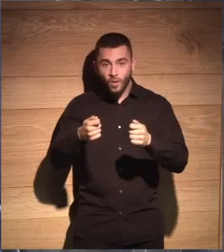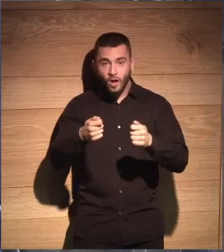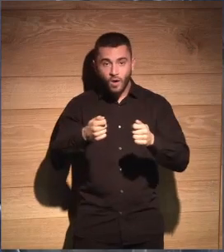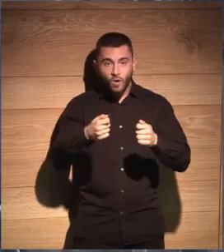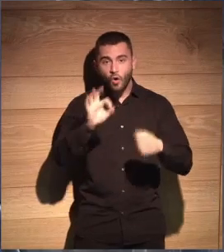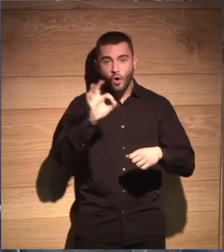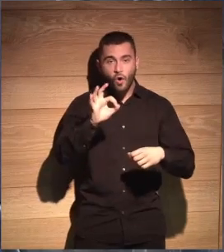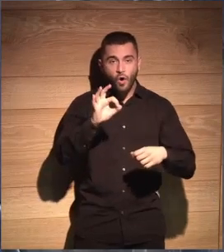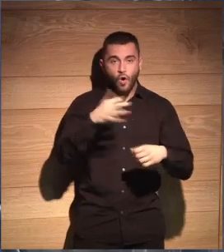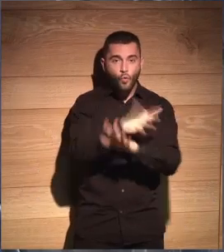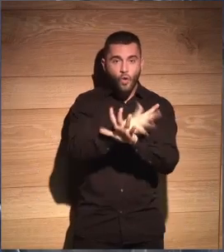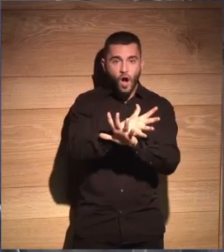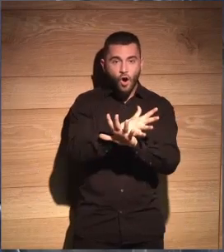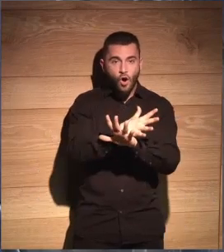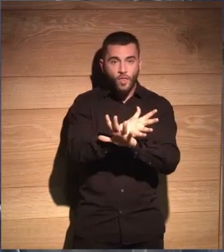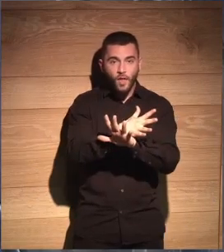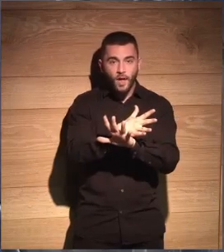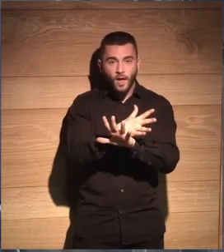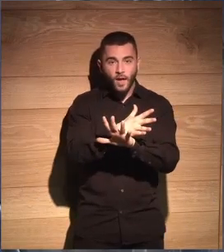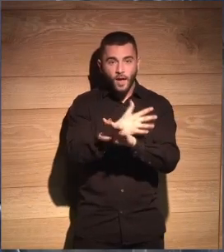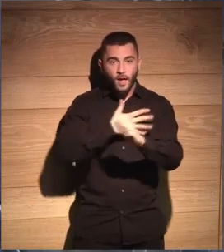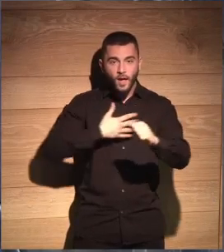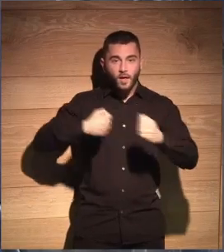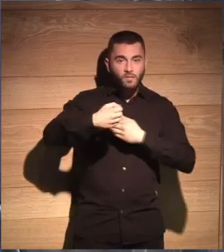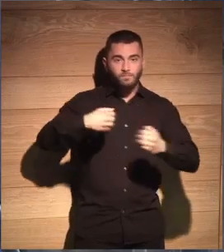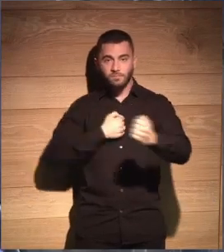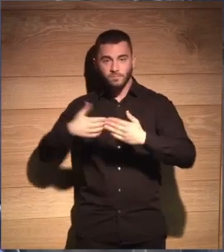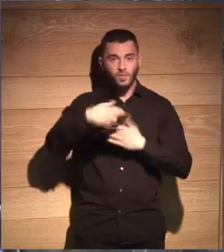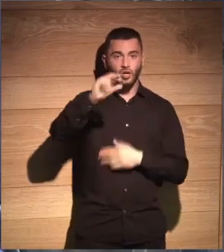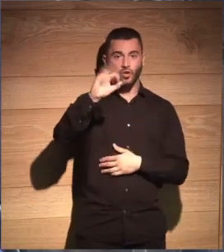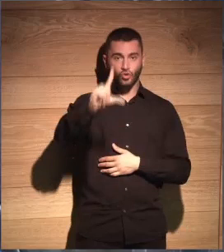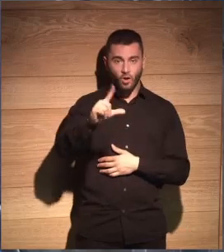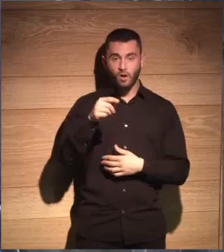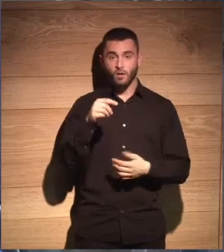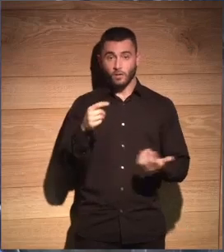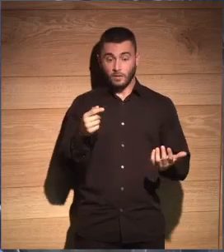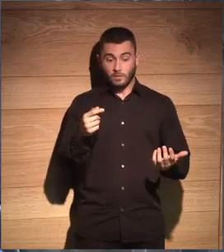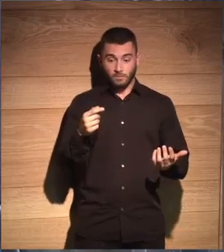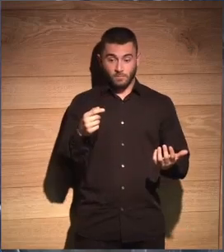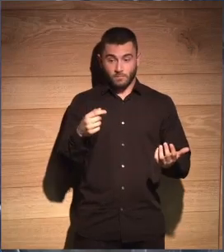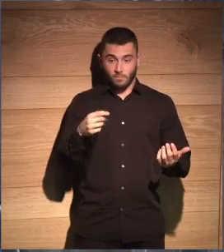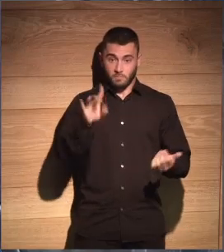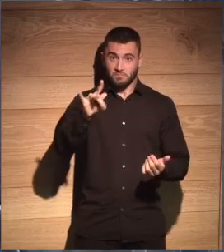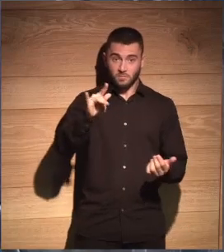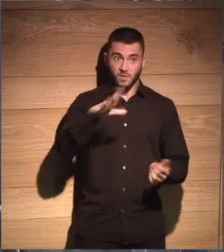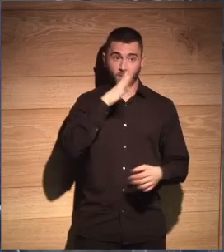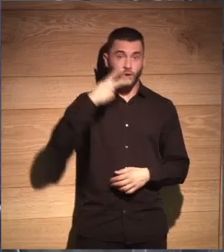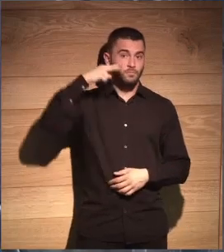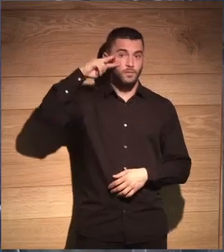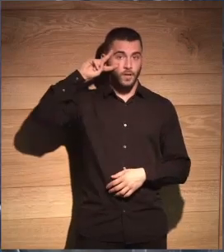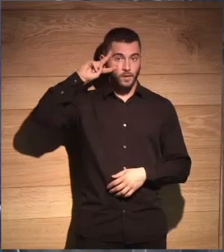juego de rol como hicieron también los de Nosotros Rol? Pues por supuesto que sí, porque es que te ofrece una experiencia